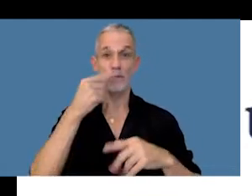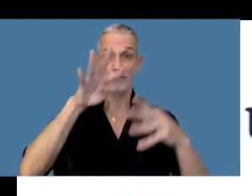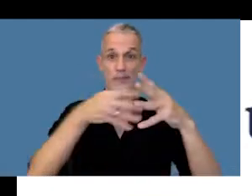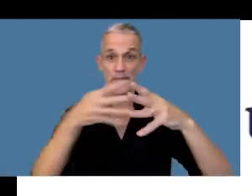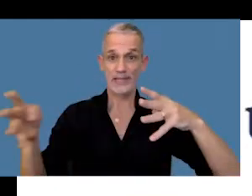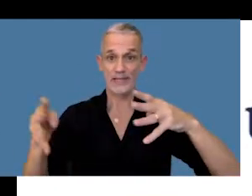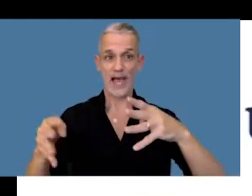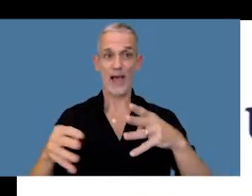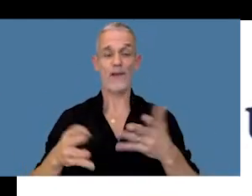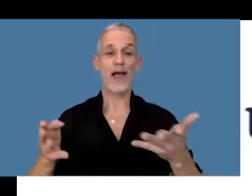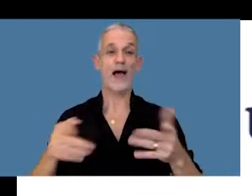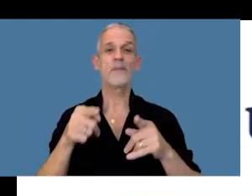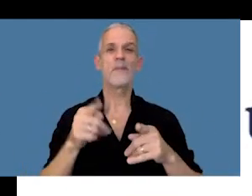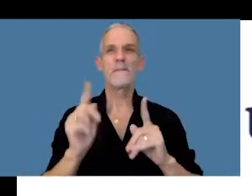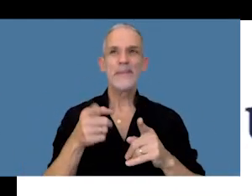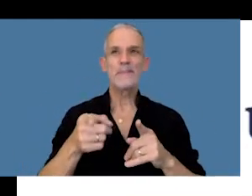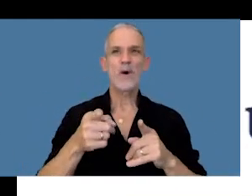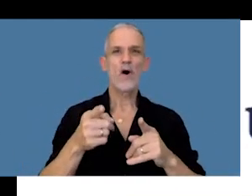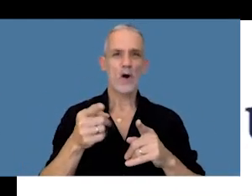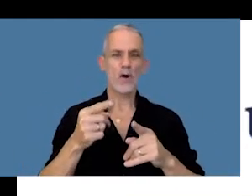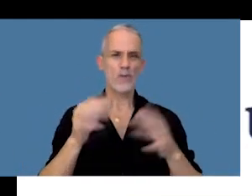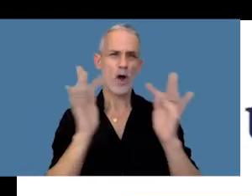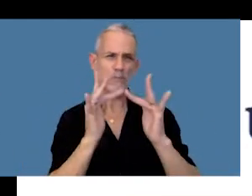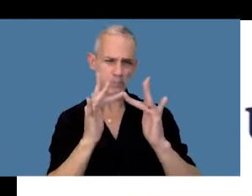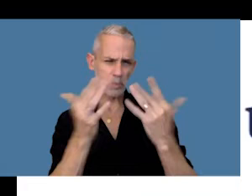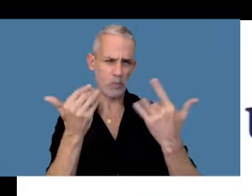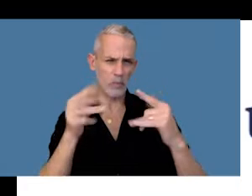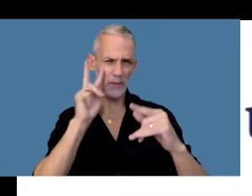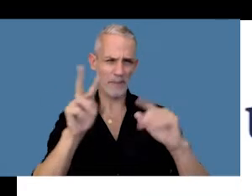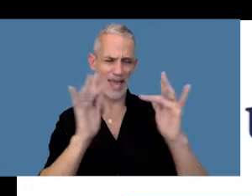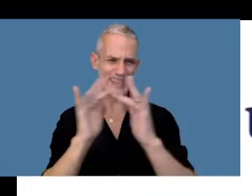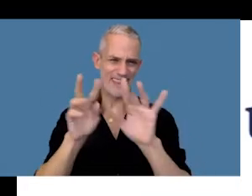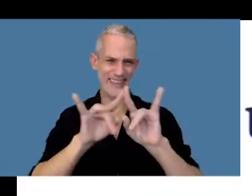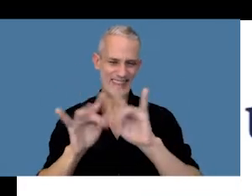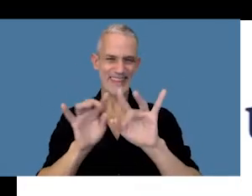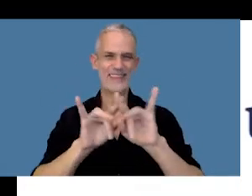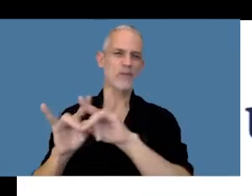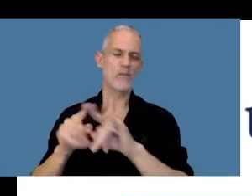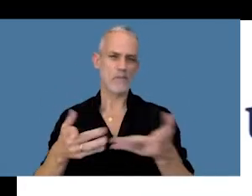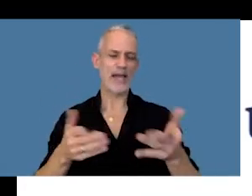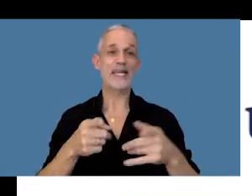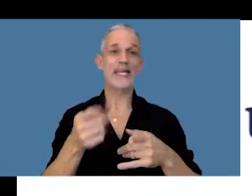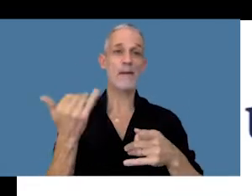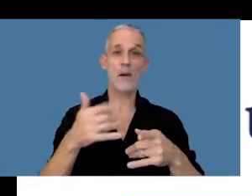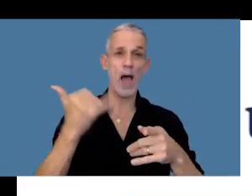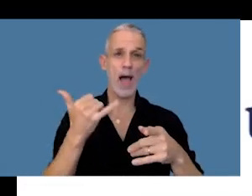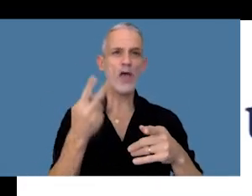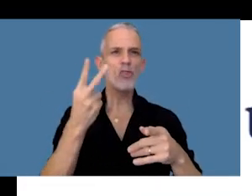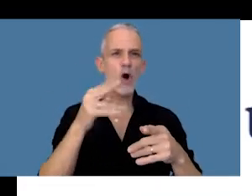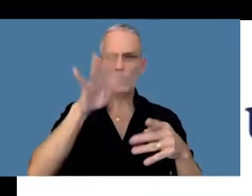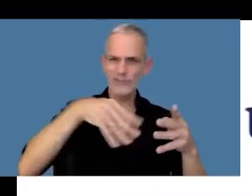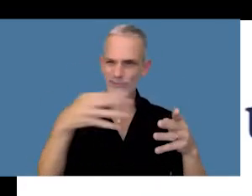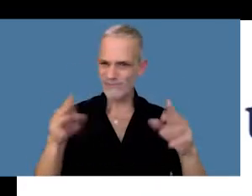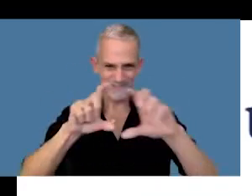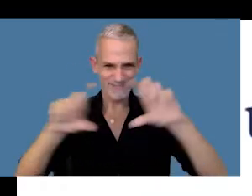tabla. Esto también, digamos, se encuentra en línea. Es lo que tuvimos, porque vamos a ver que vamos a tener 2 tablas a partir